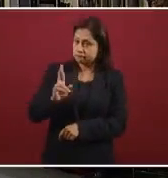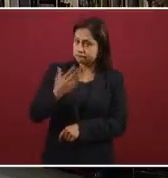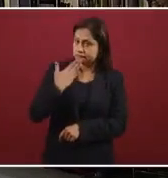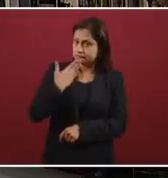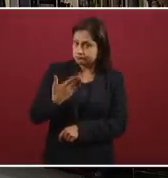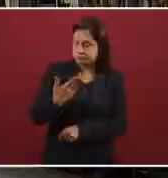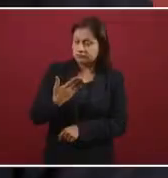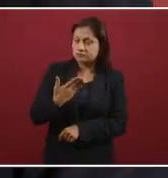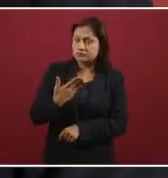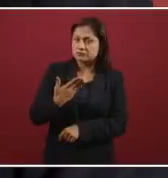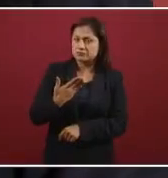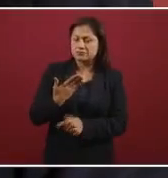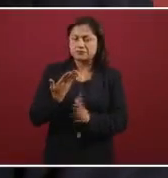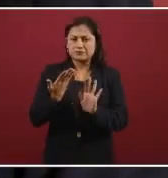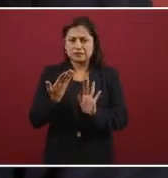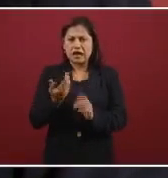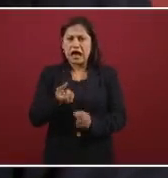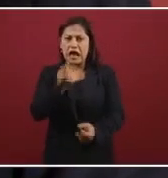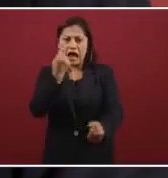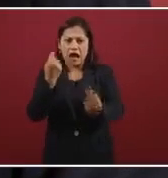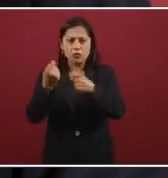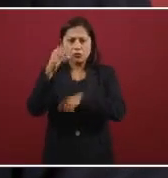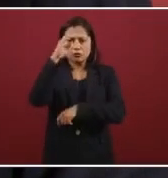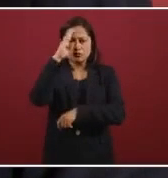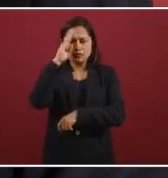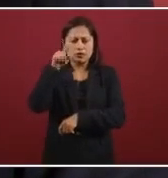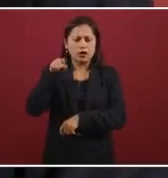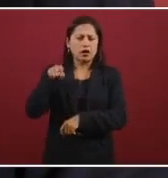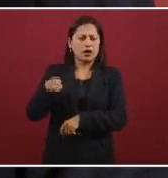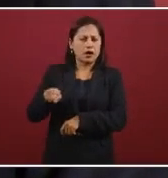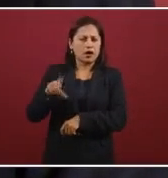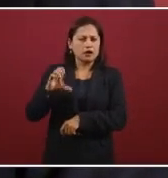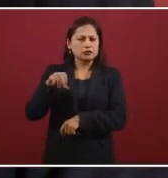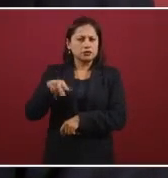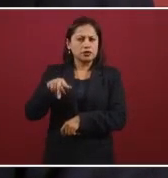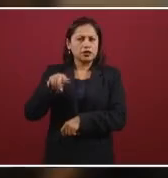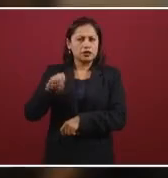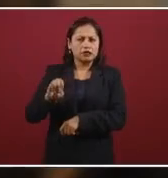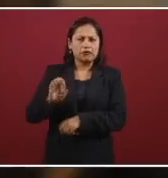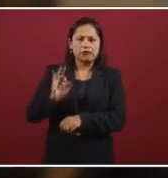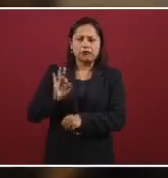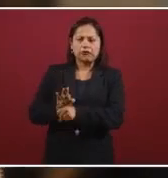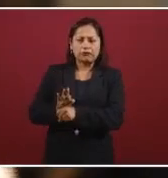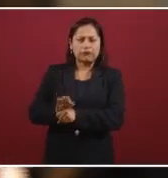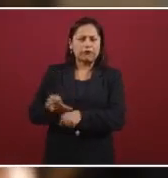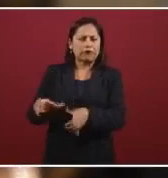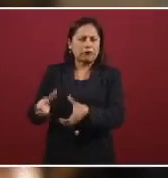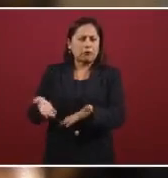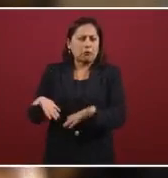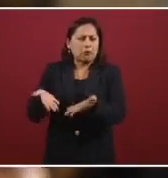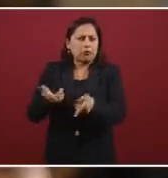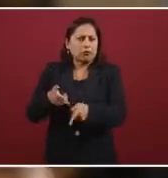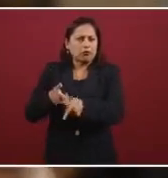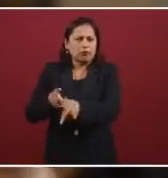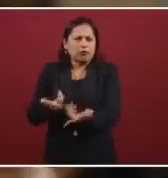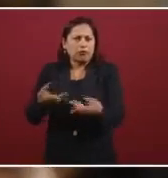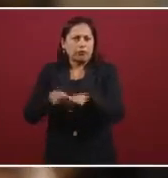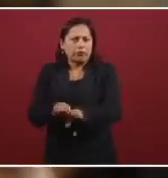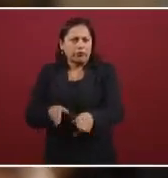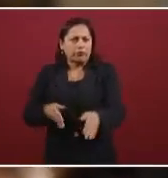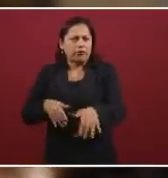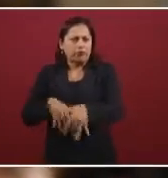que a la CENTE se le apapacha demasiado. ¿Existe este apapacho hacia la CENTE y existe